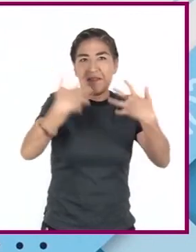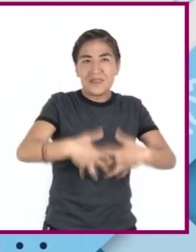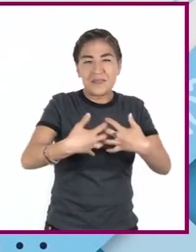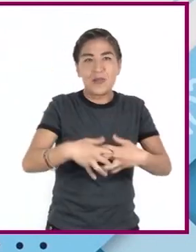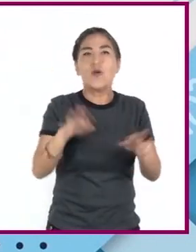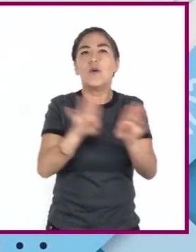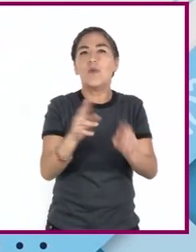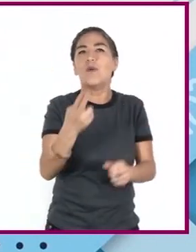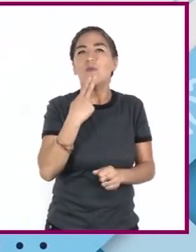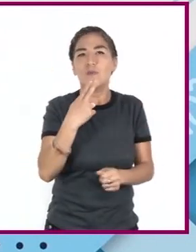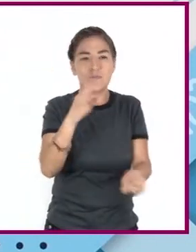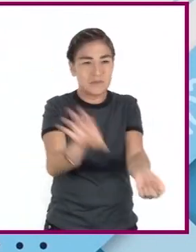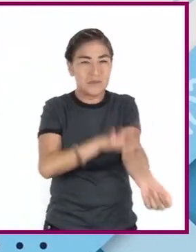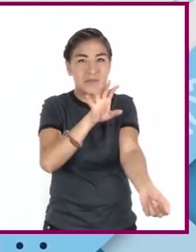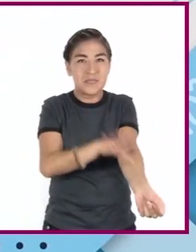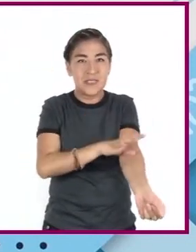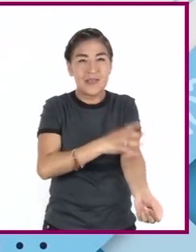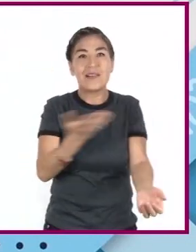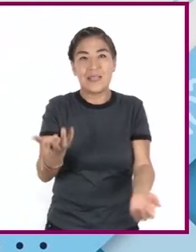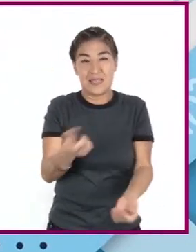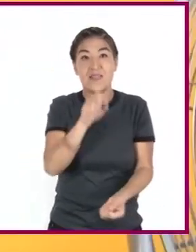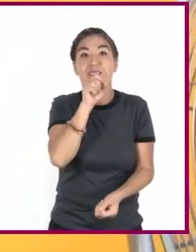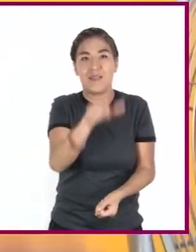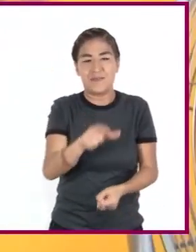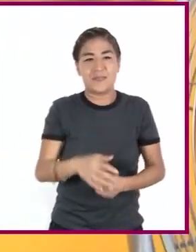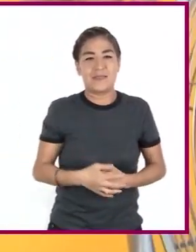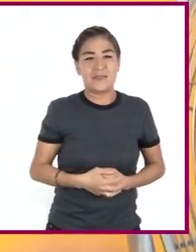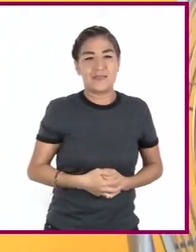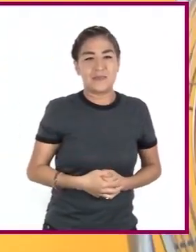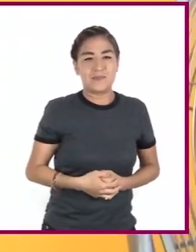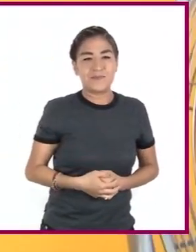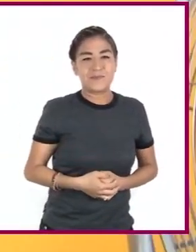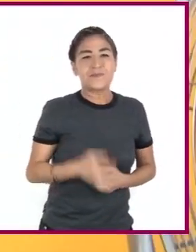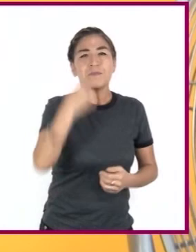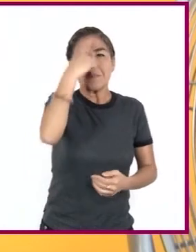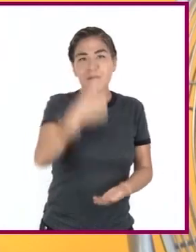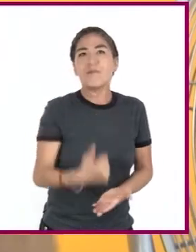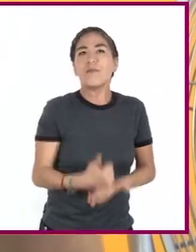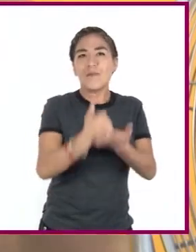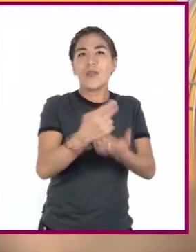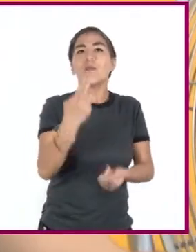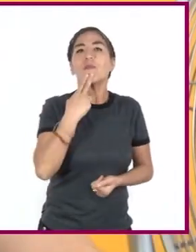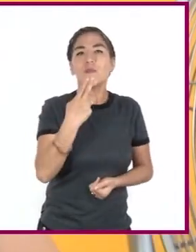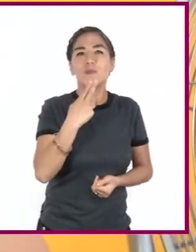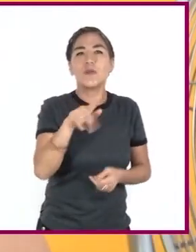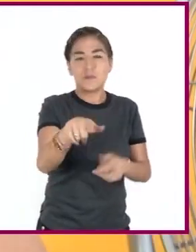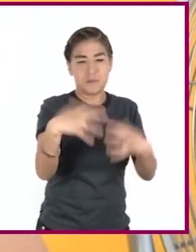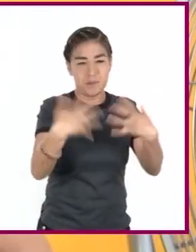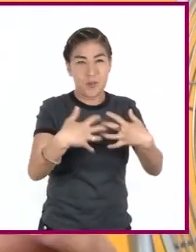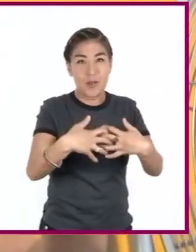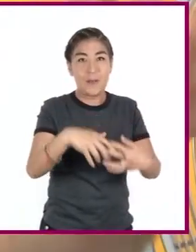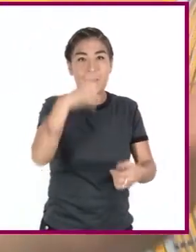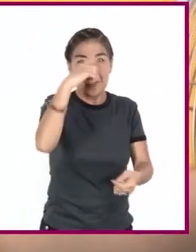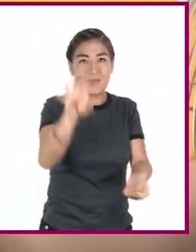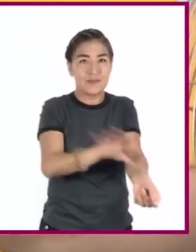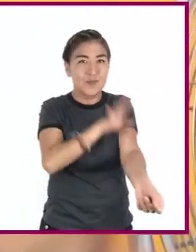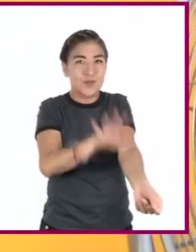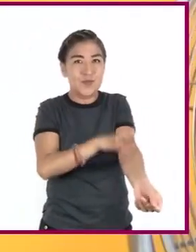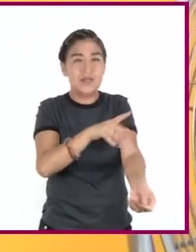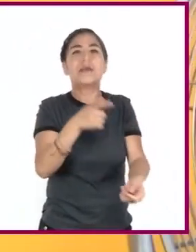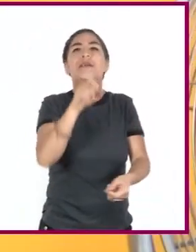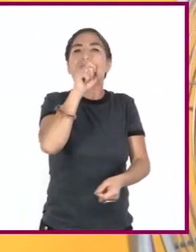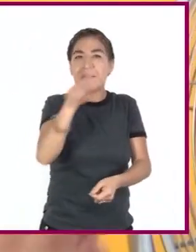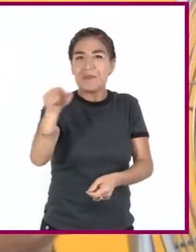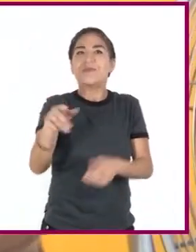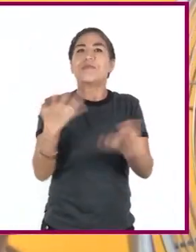uso de la energía eléctrica que, por cierto, se auxilia mucho en el uso de los motores eléctricos a los que también